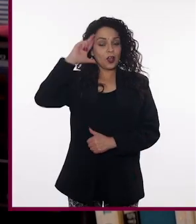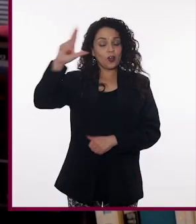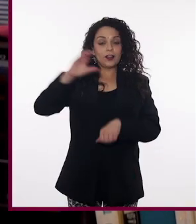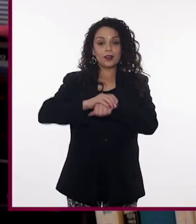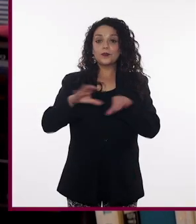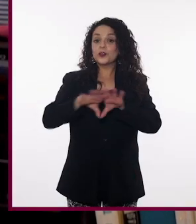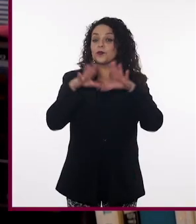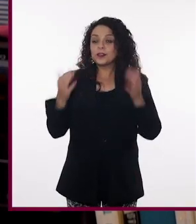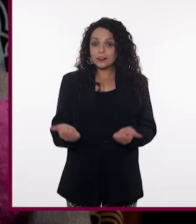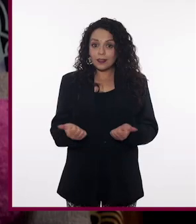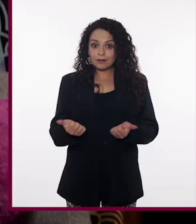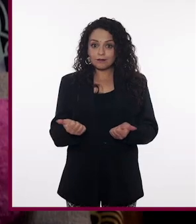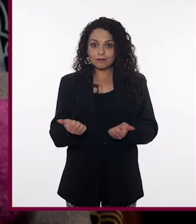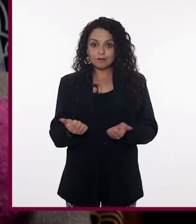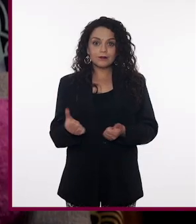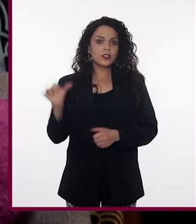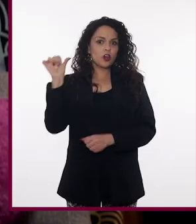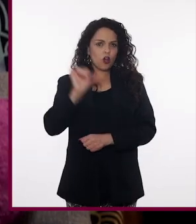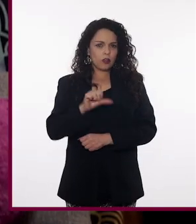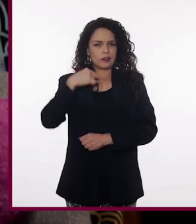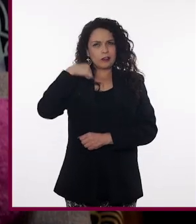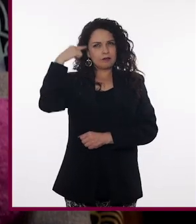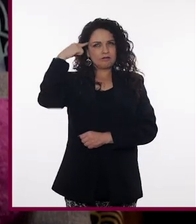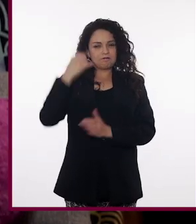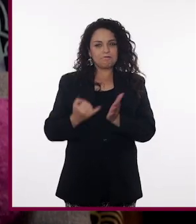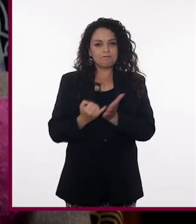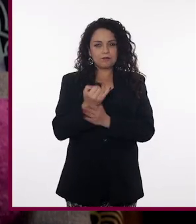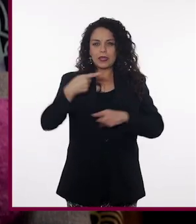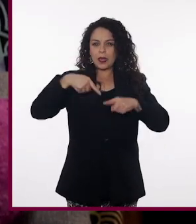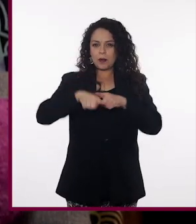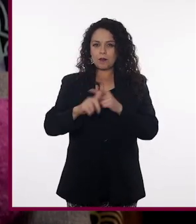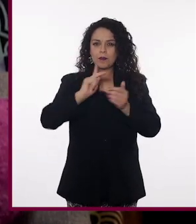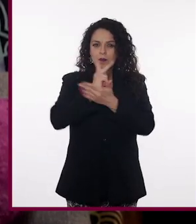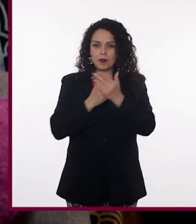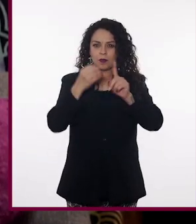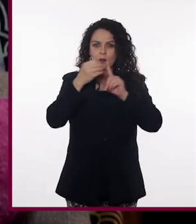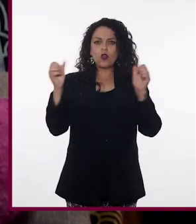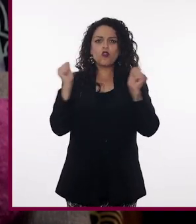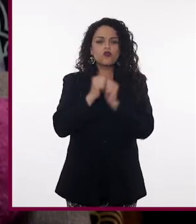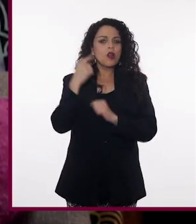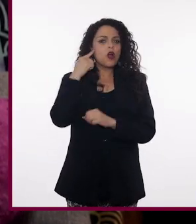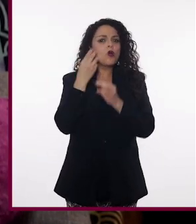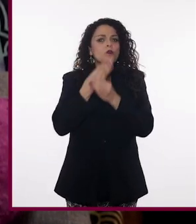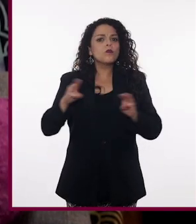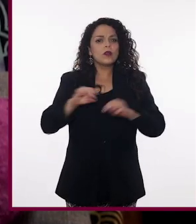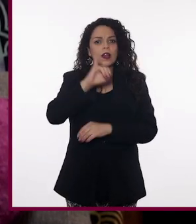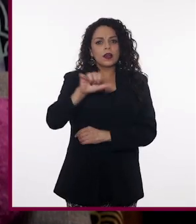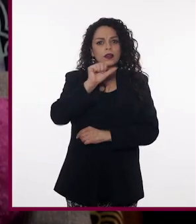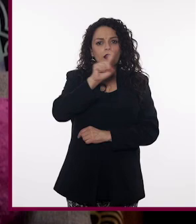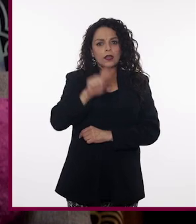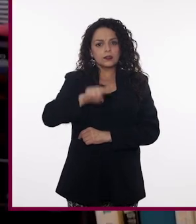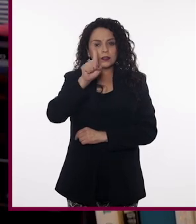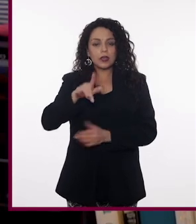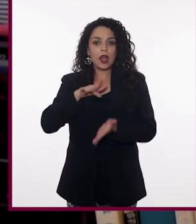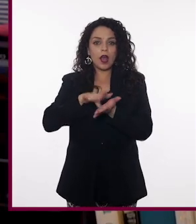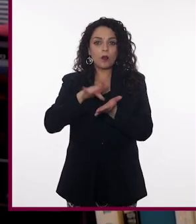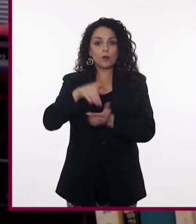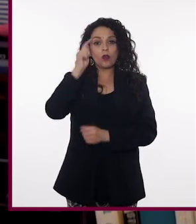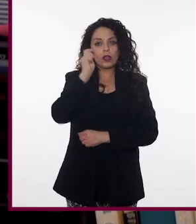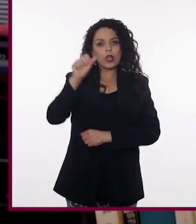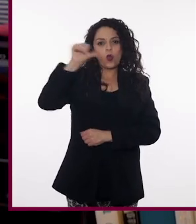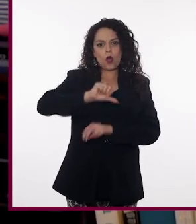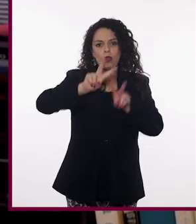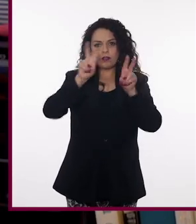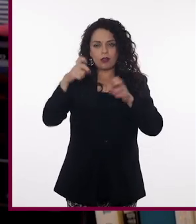amigos, ¿cómo están? Hoy decidí comenzar el programa con una selección de jazz que apoye la reflexión del tema de hoy. Me